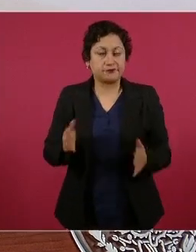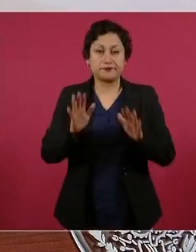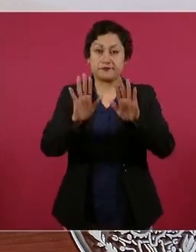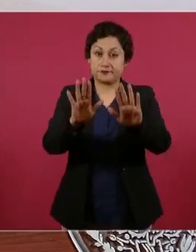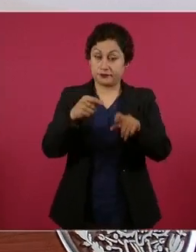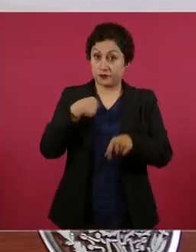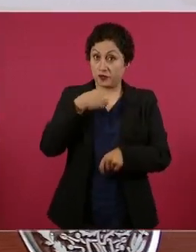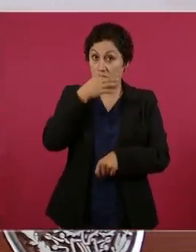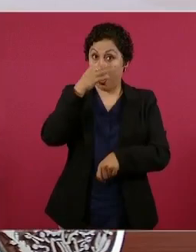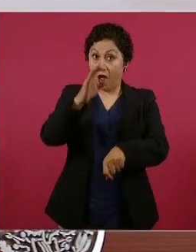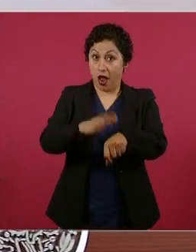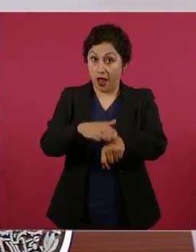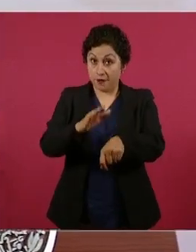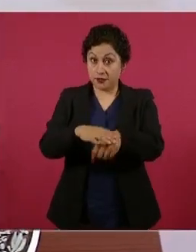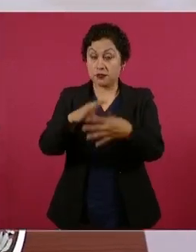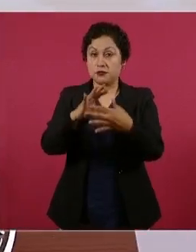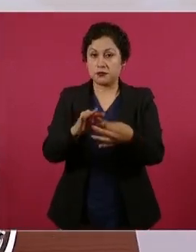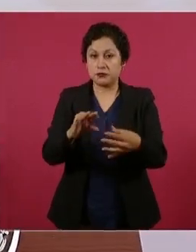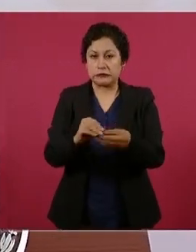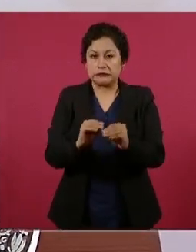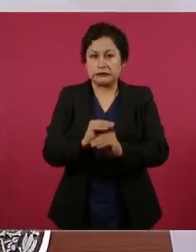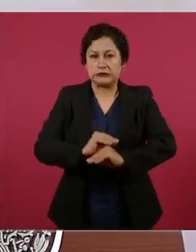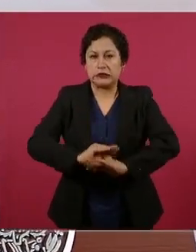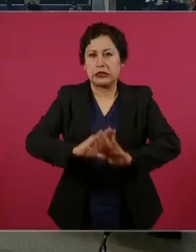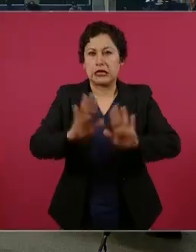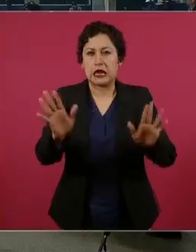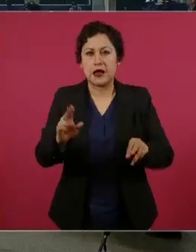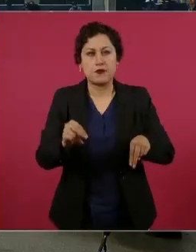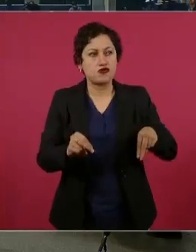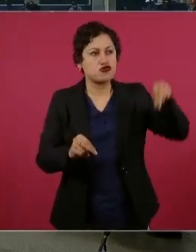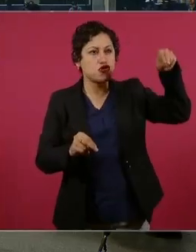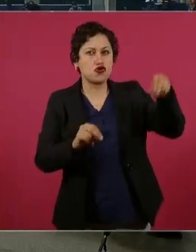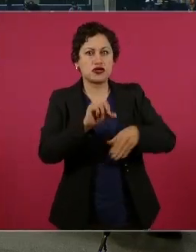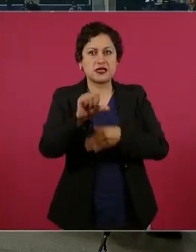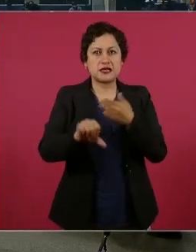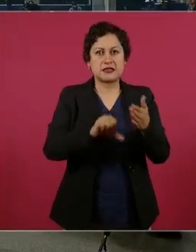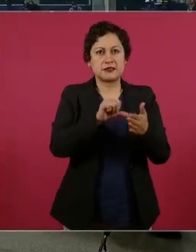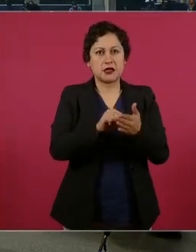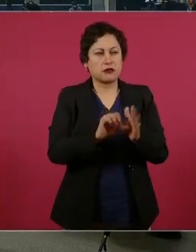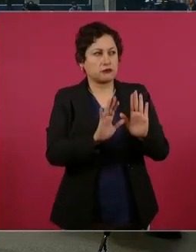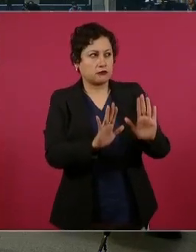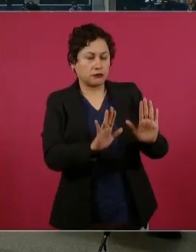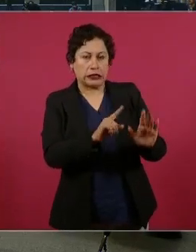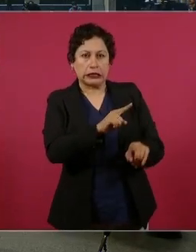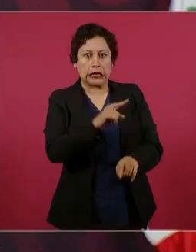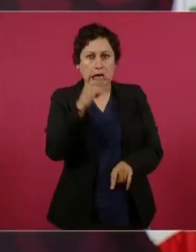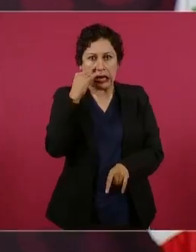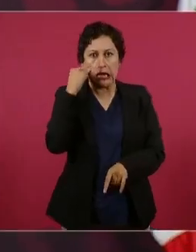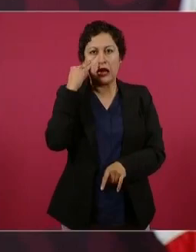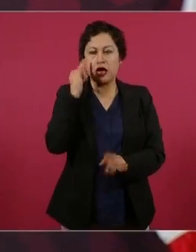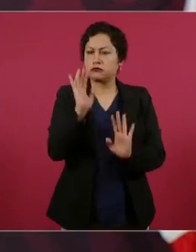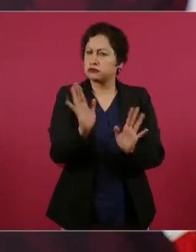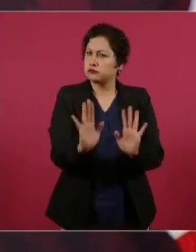malinterprete en el norte, en el centro, es un asunto de justicia.